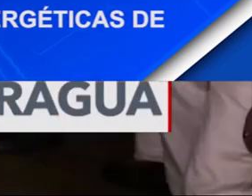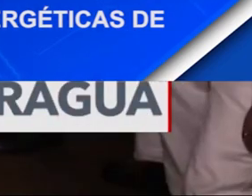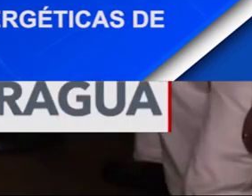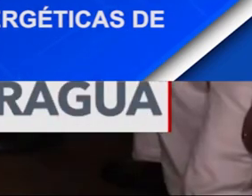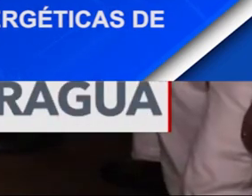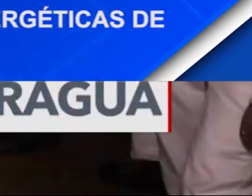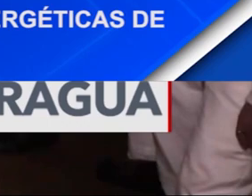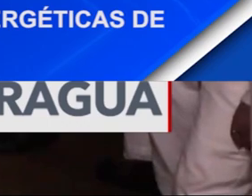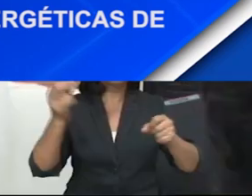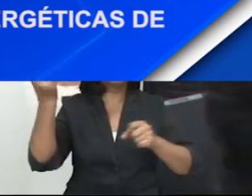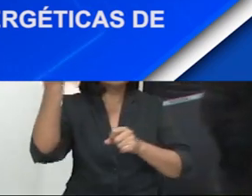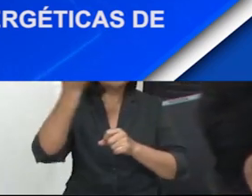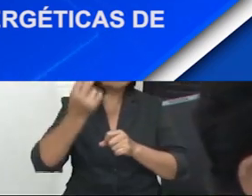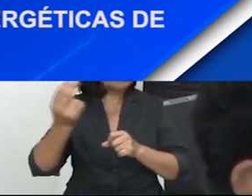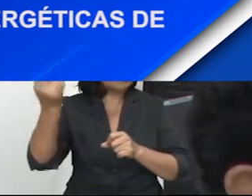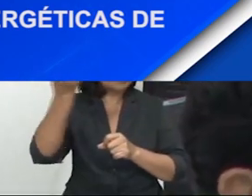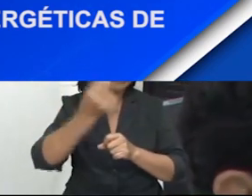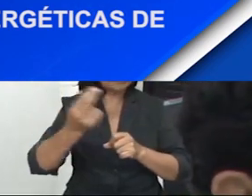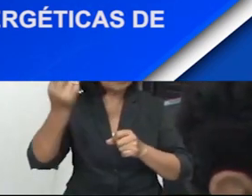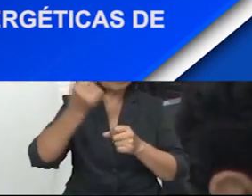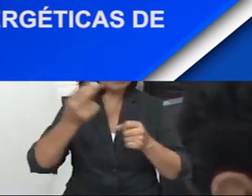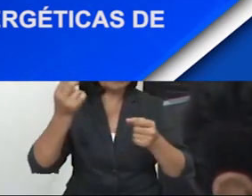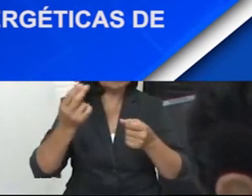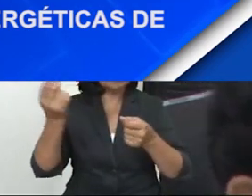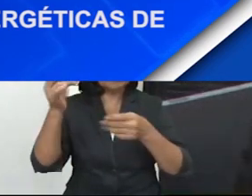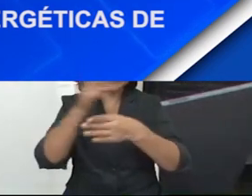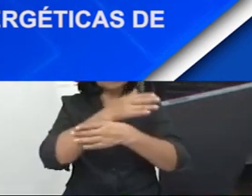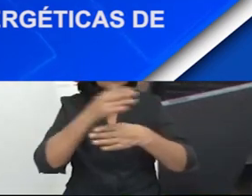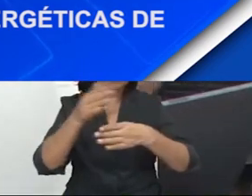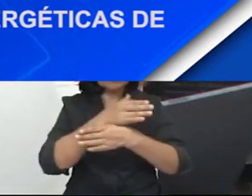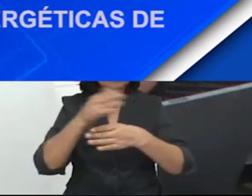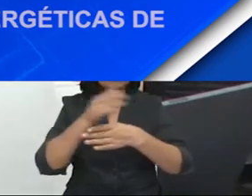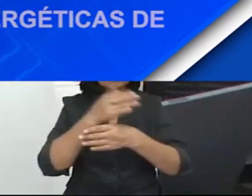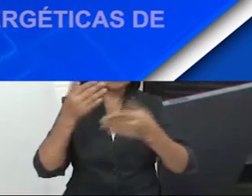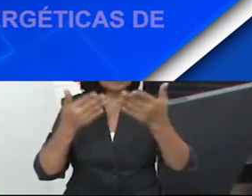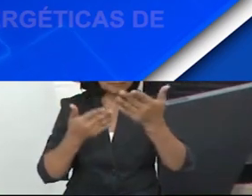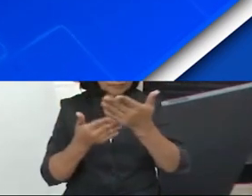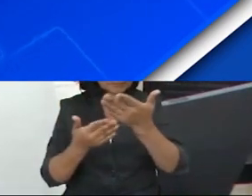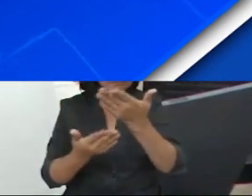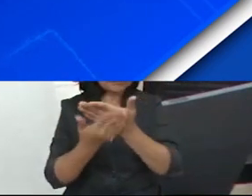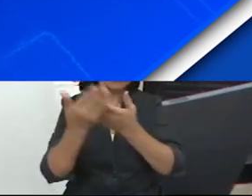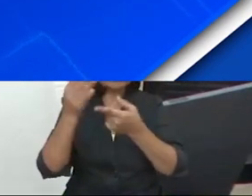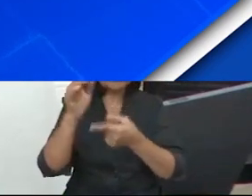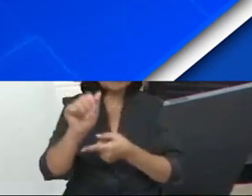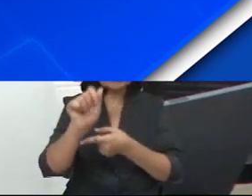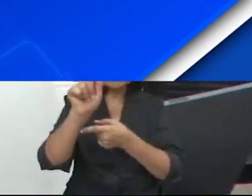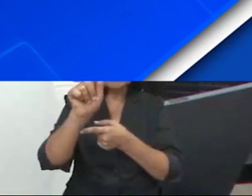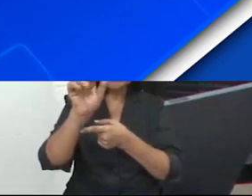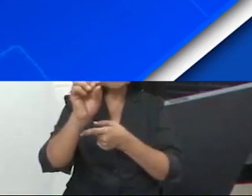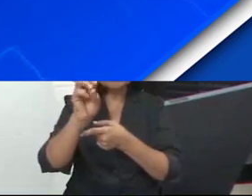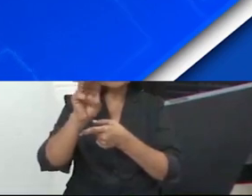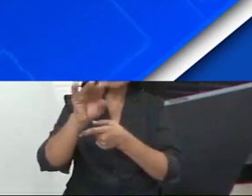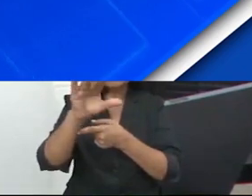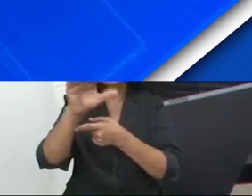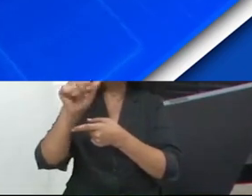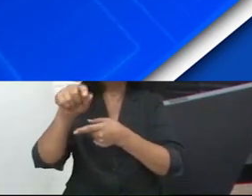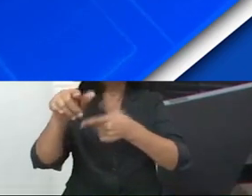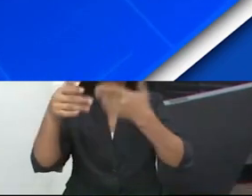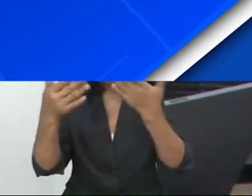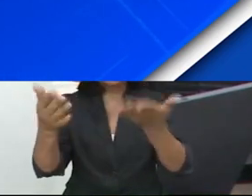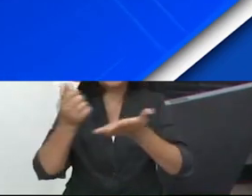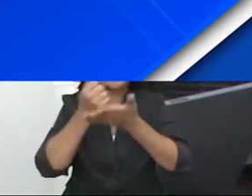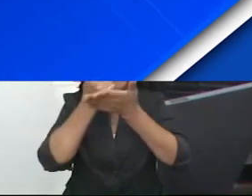Y es la utilización de las aplicaciones tecnológicas de la energía atómica